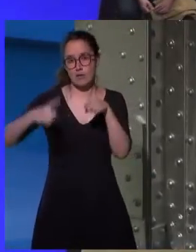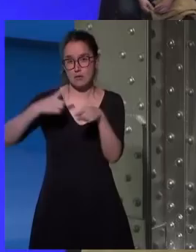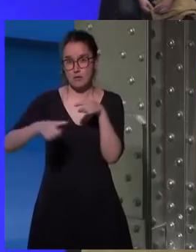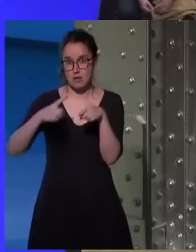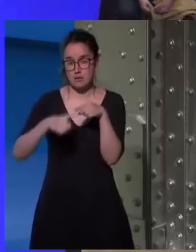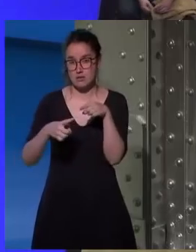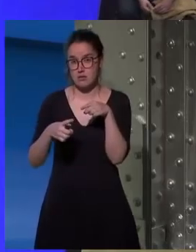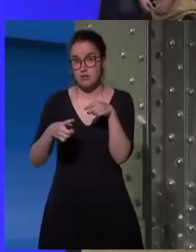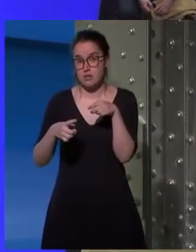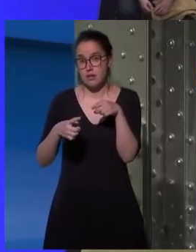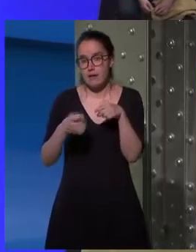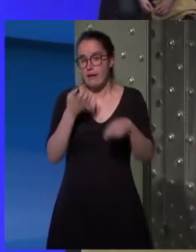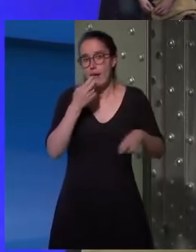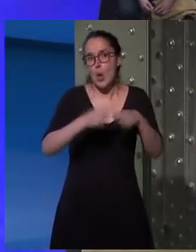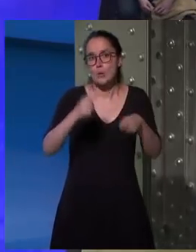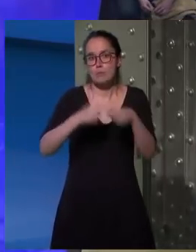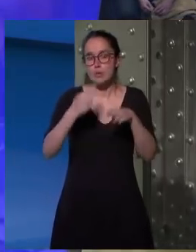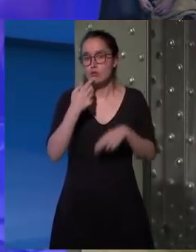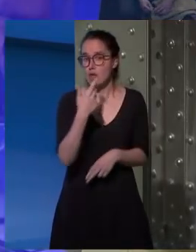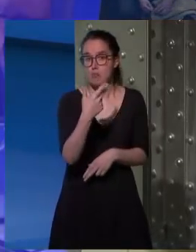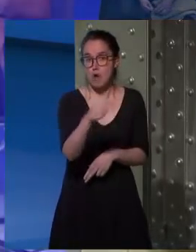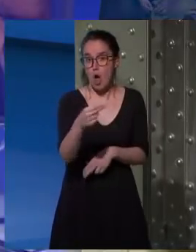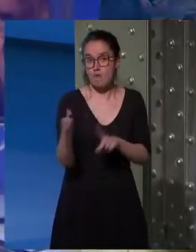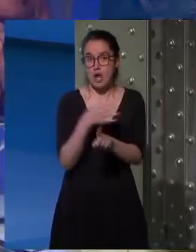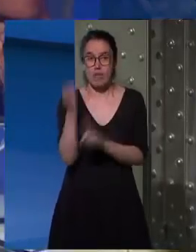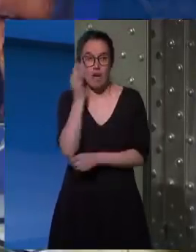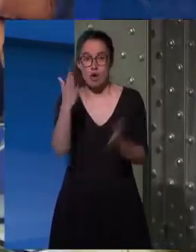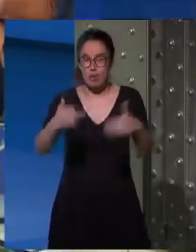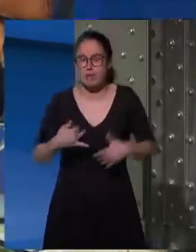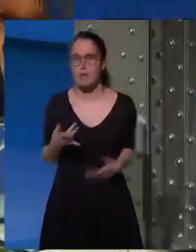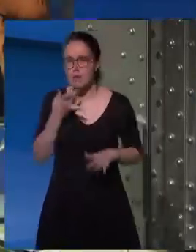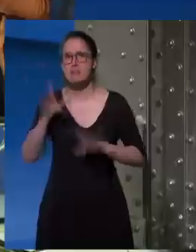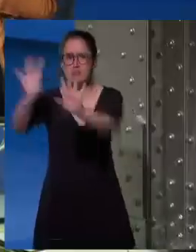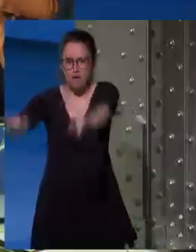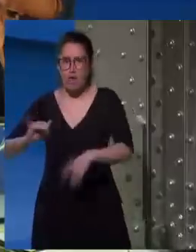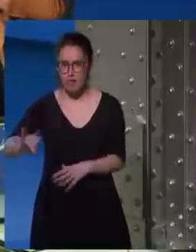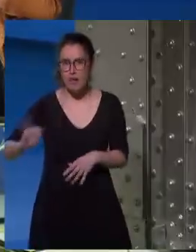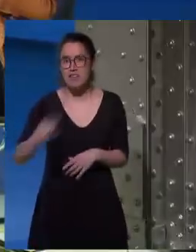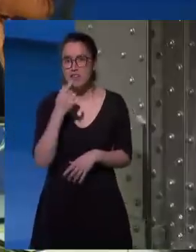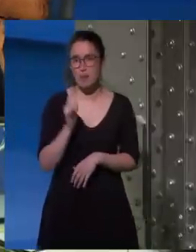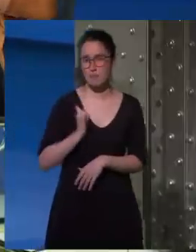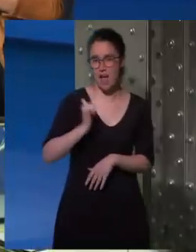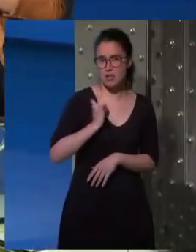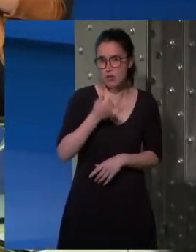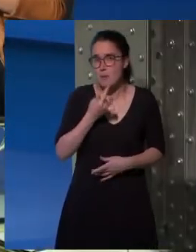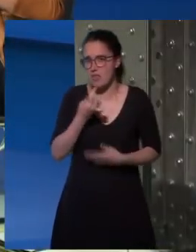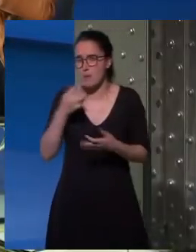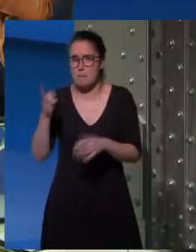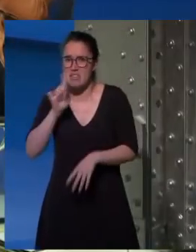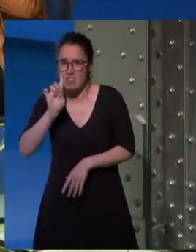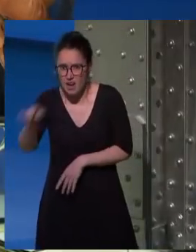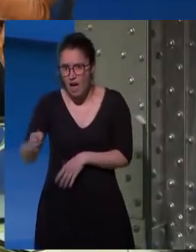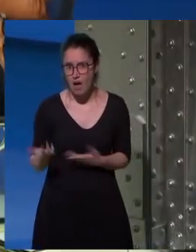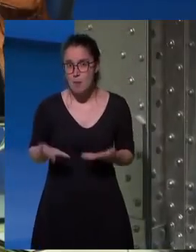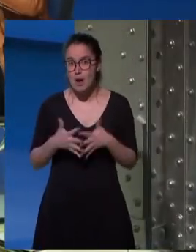pues que si salen los políticos negando que exista la violencia de género, pues hay que decirlo. Si están diciendo falsedades, hay que desmontarlas, porque